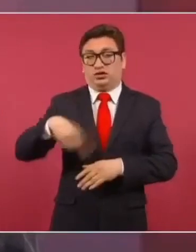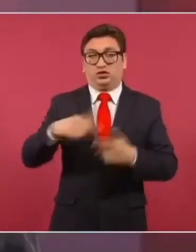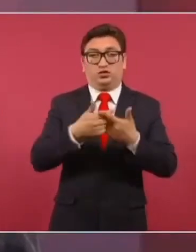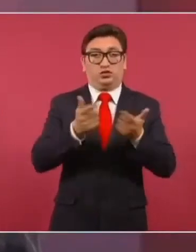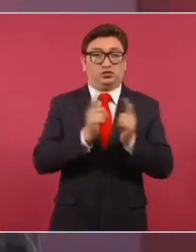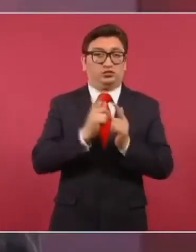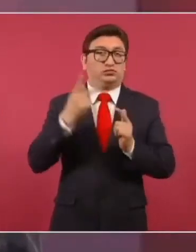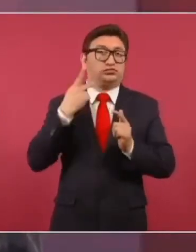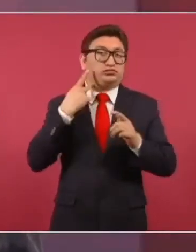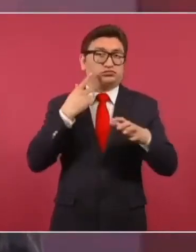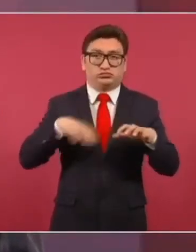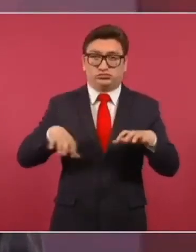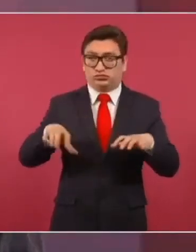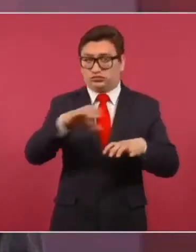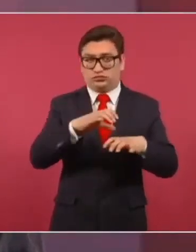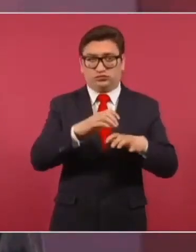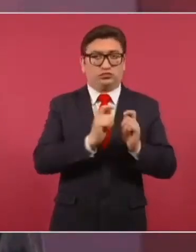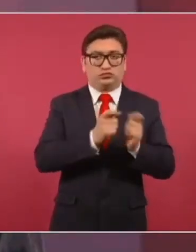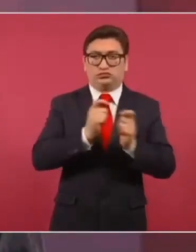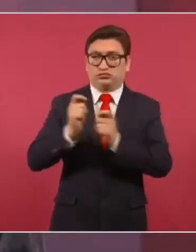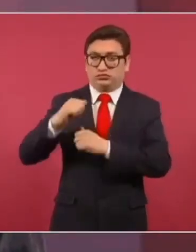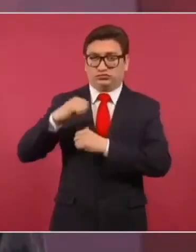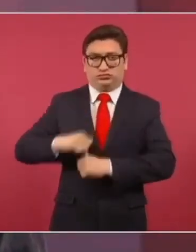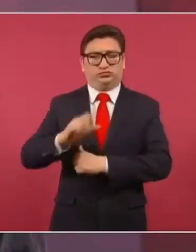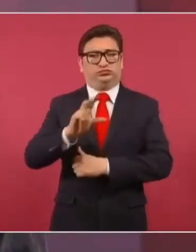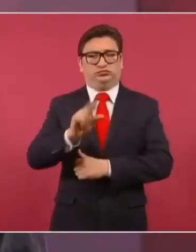partidos los cargos.